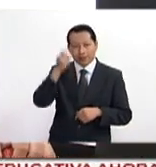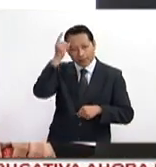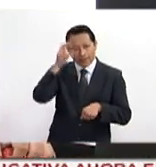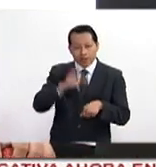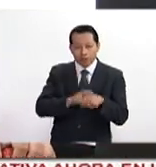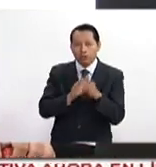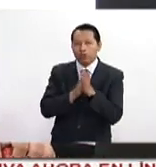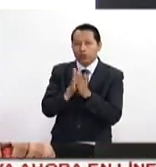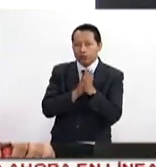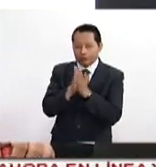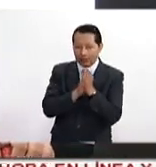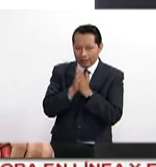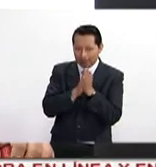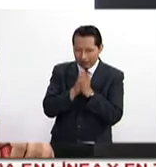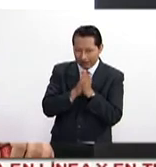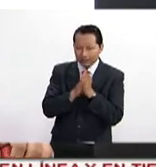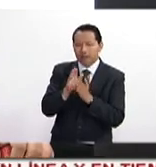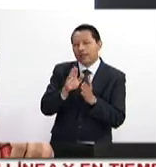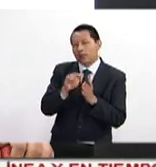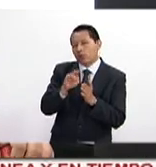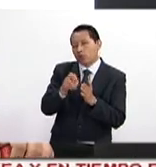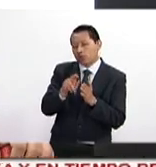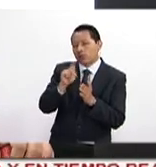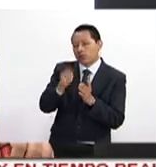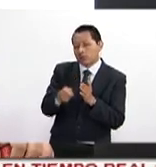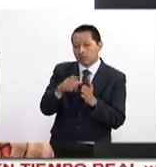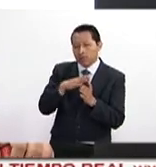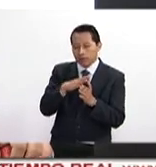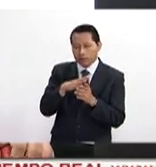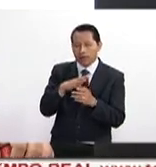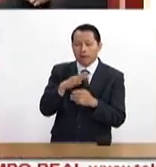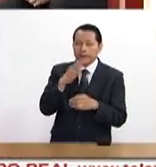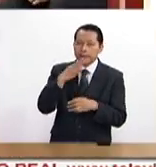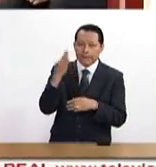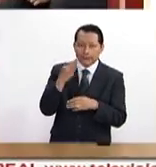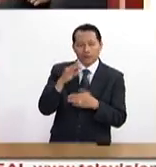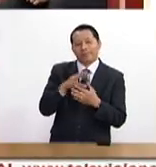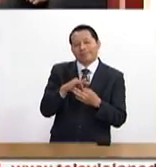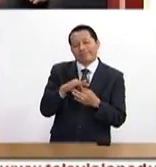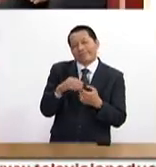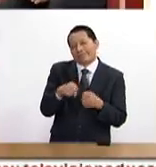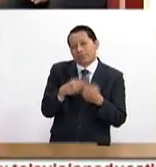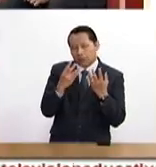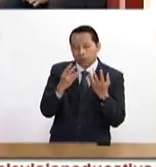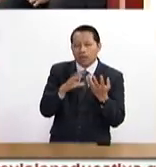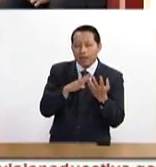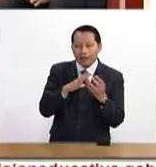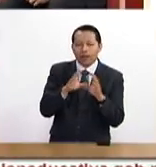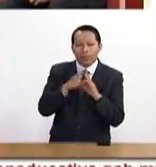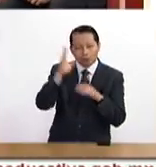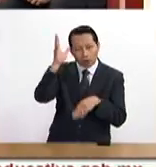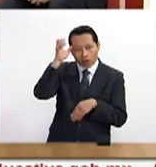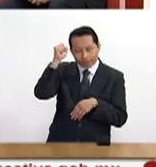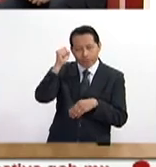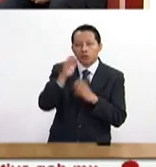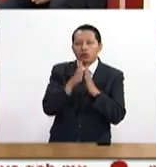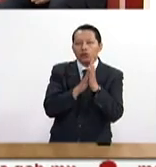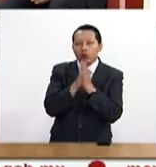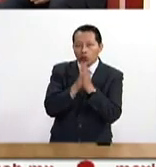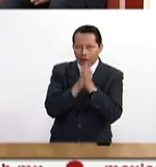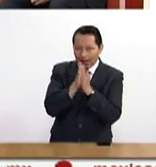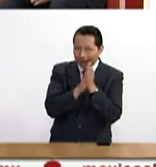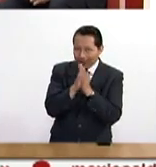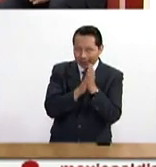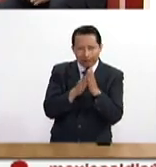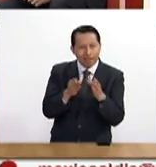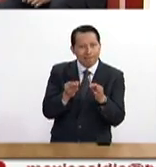Chocolates Walter y es un verdadero... Ahora sí que es una gran exquisitez platicar sobre un concepto de chocolates finos de